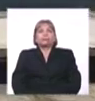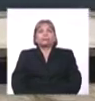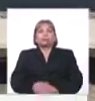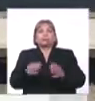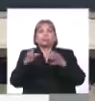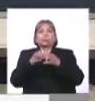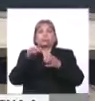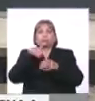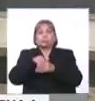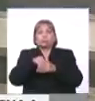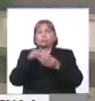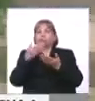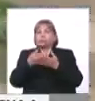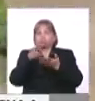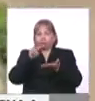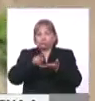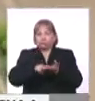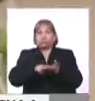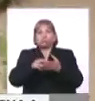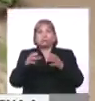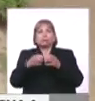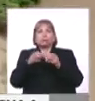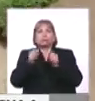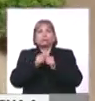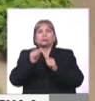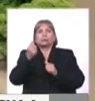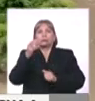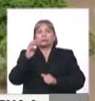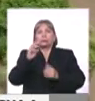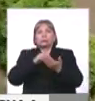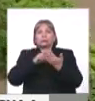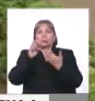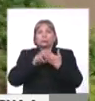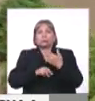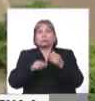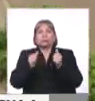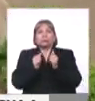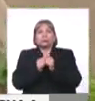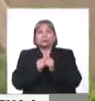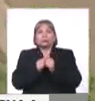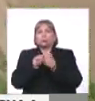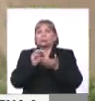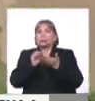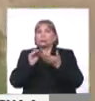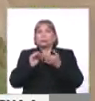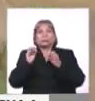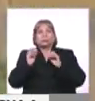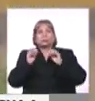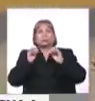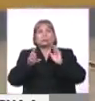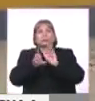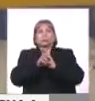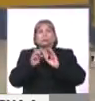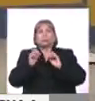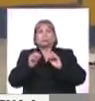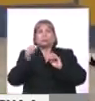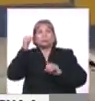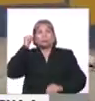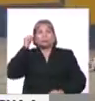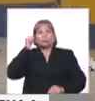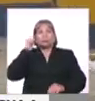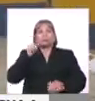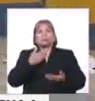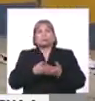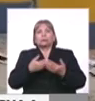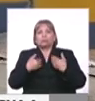Por unanimidad, se aprobó el dictamen recaído en 16 proyectos de ley que con texto sustitutorio propone la ley que promueve el derecho al